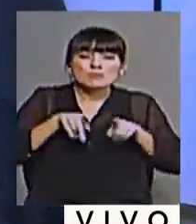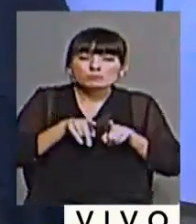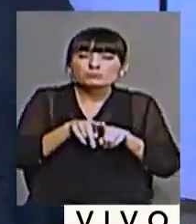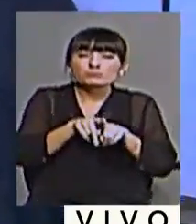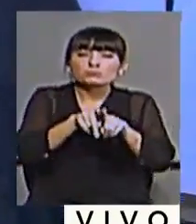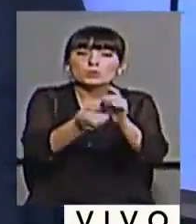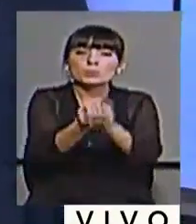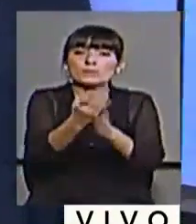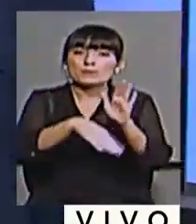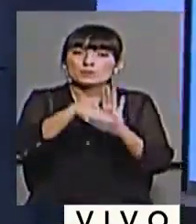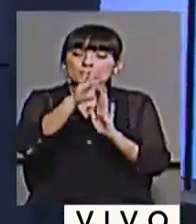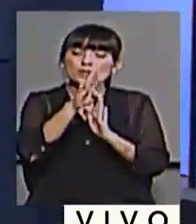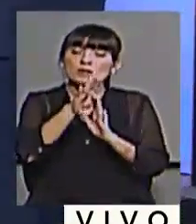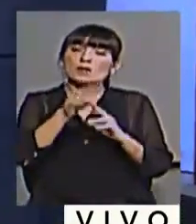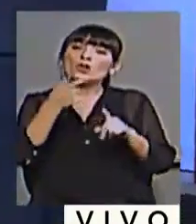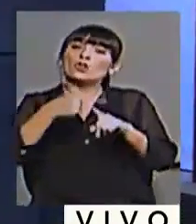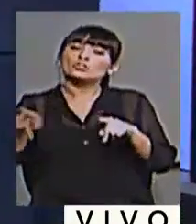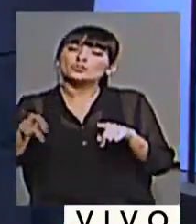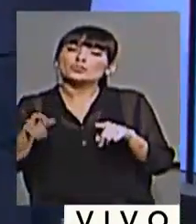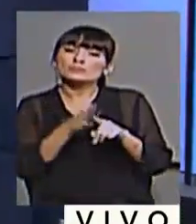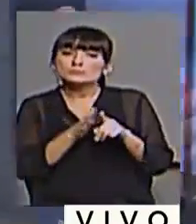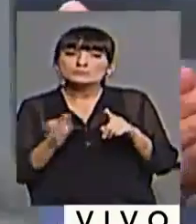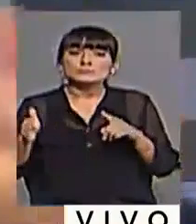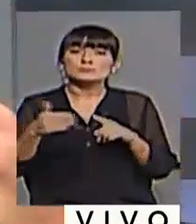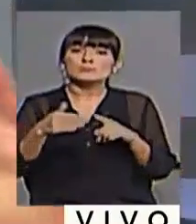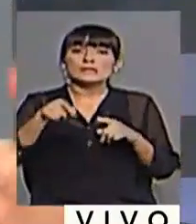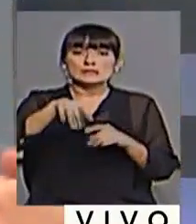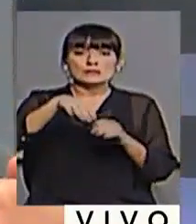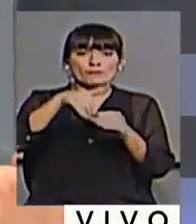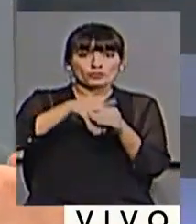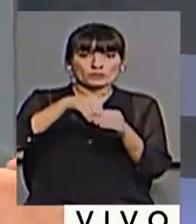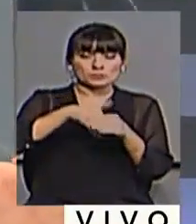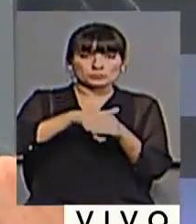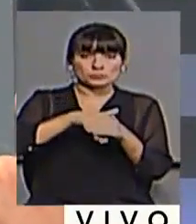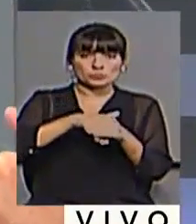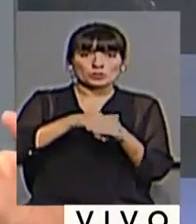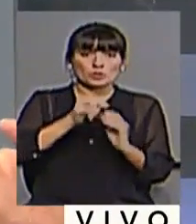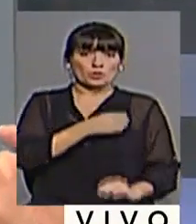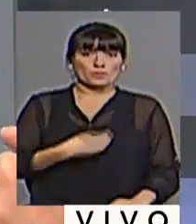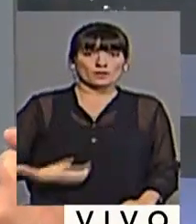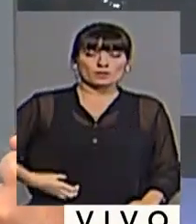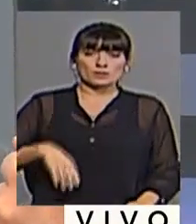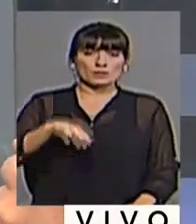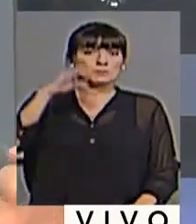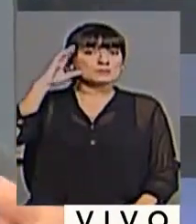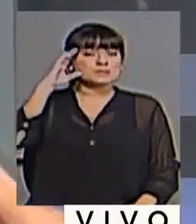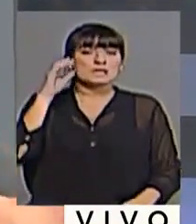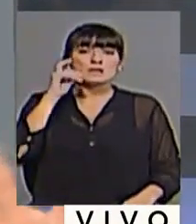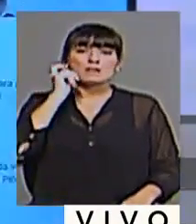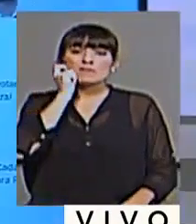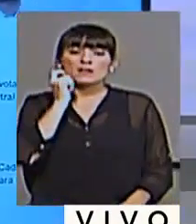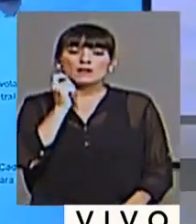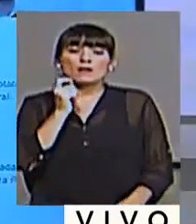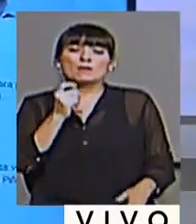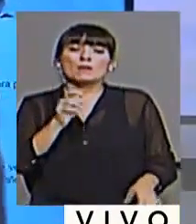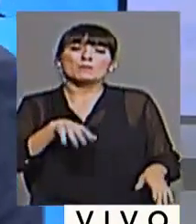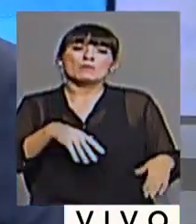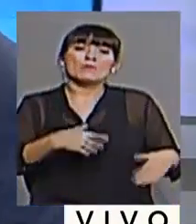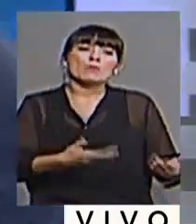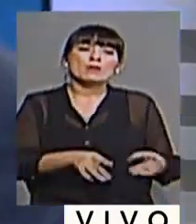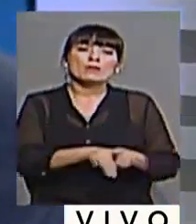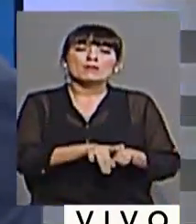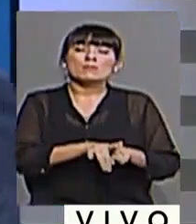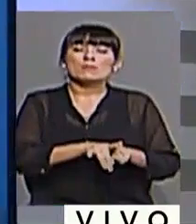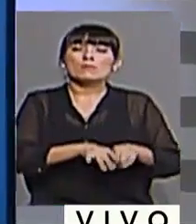mayoría. Y por otra parte, en estas elecciones, el gobierno de Michelle Bachelet es un lastre, un beneficio. ¿Quién se va a querer sacar fotos con Michelle